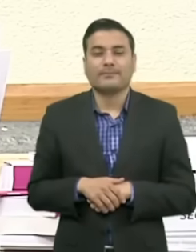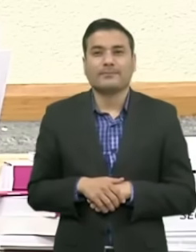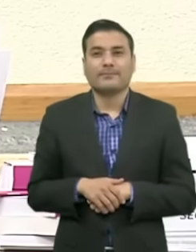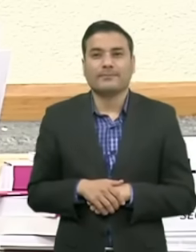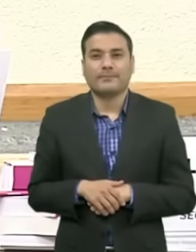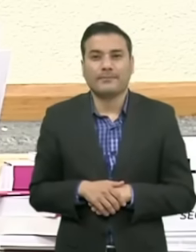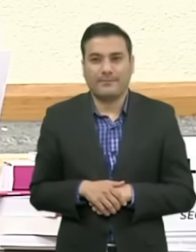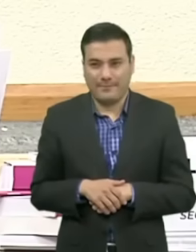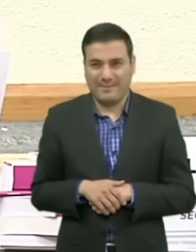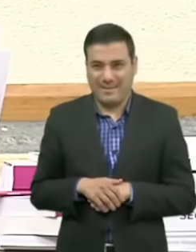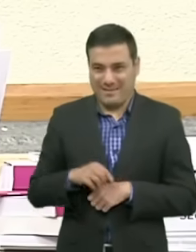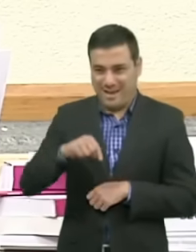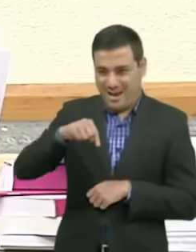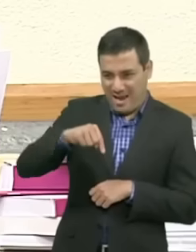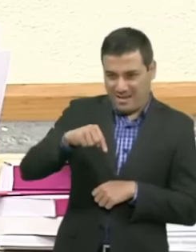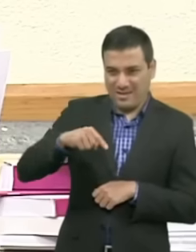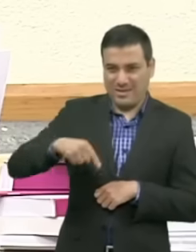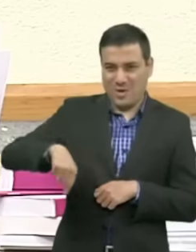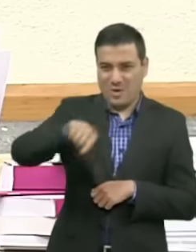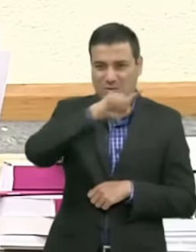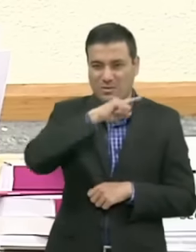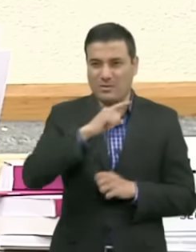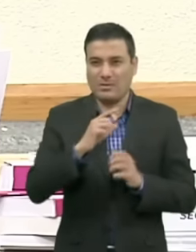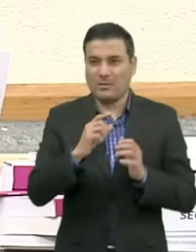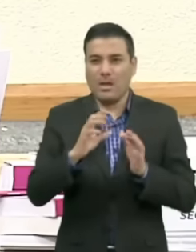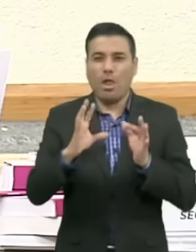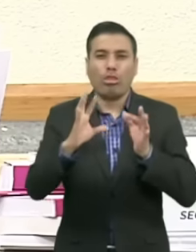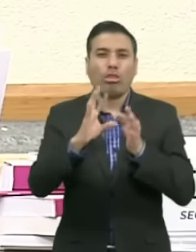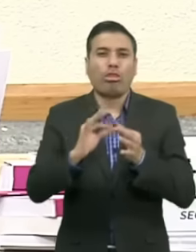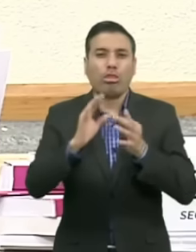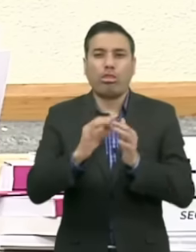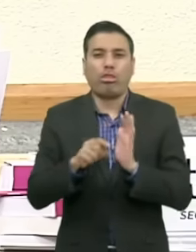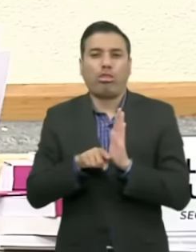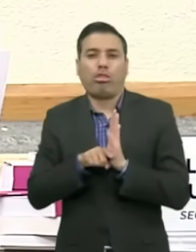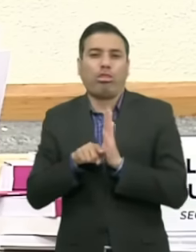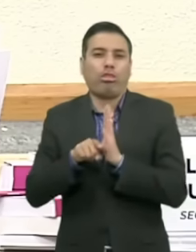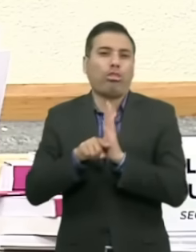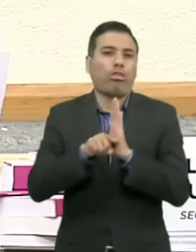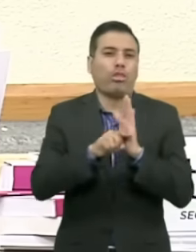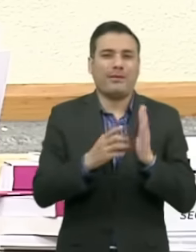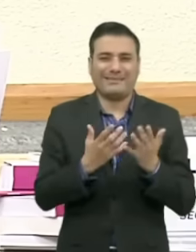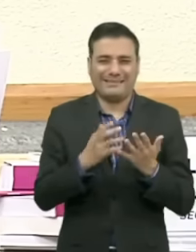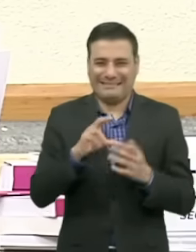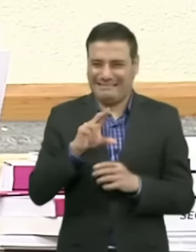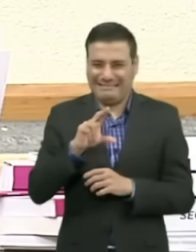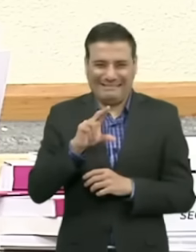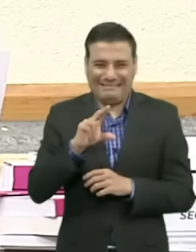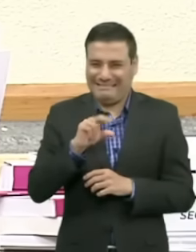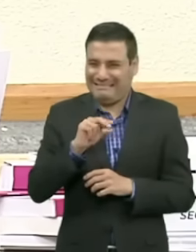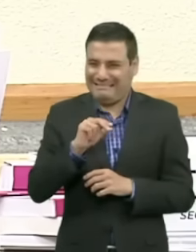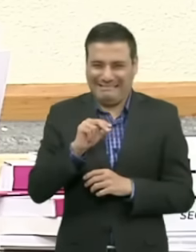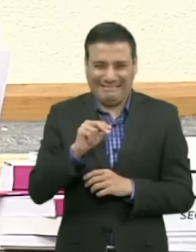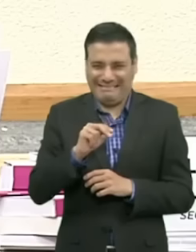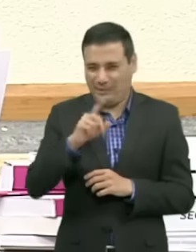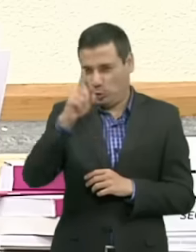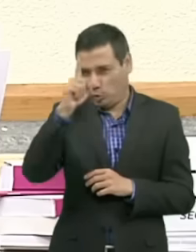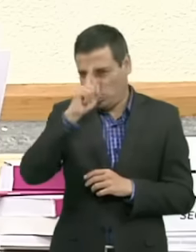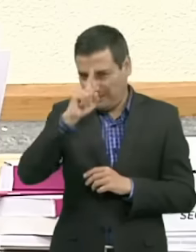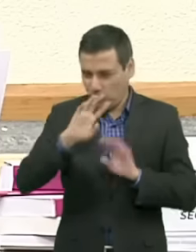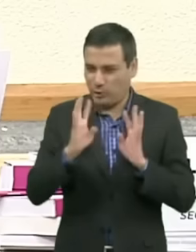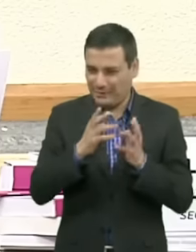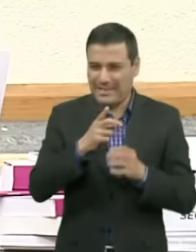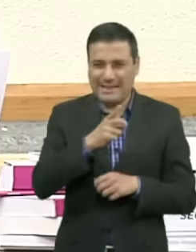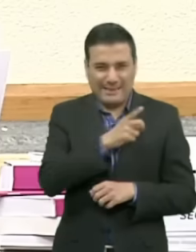narrativa negativa en términos de su confianza y de esta imposibilidad, de esta conformación del Consejo para llegar a